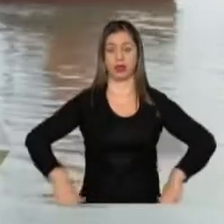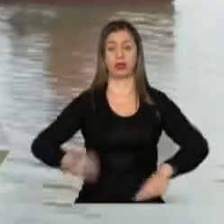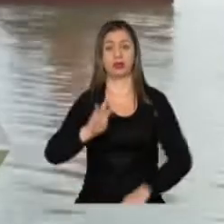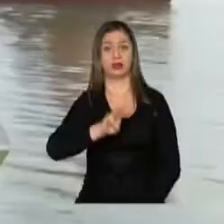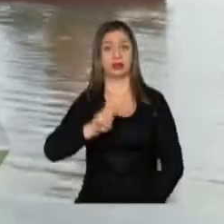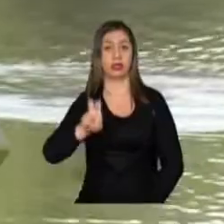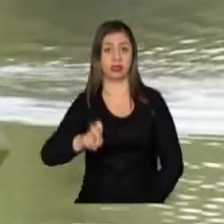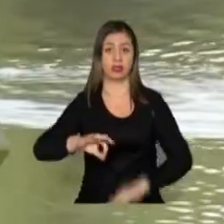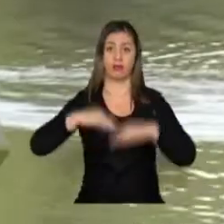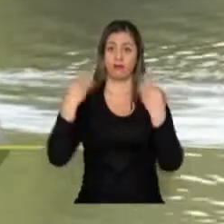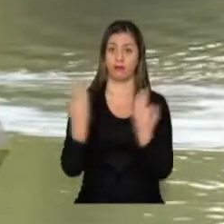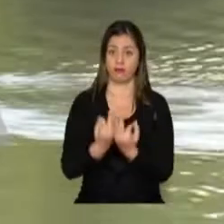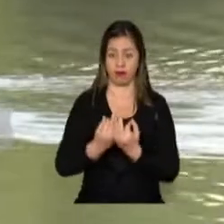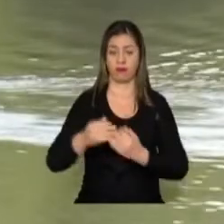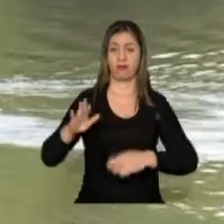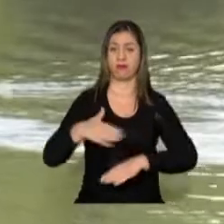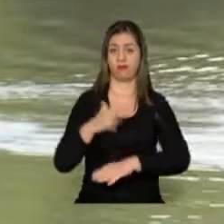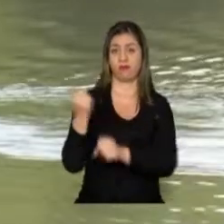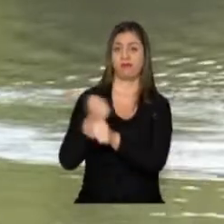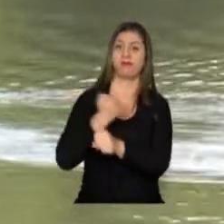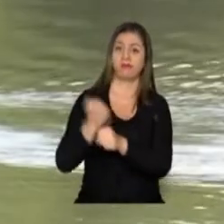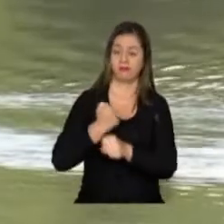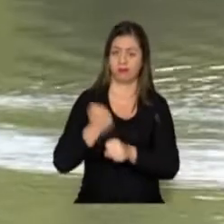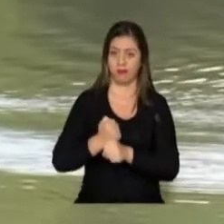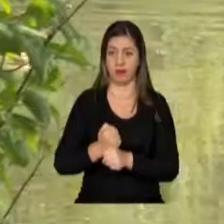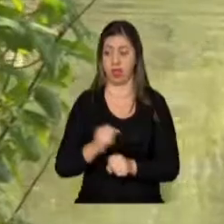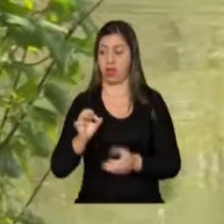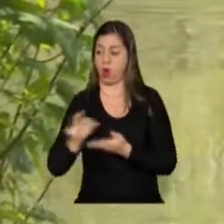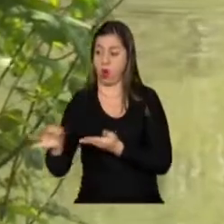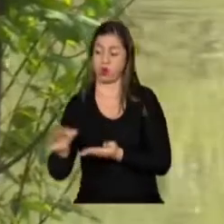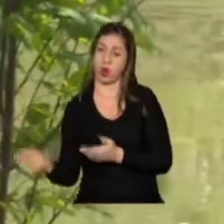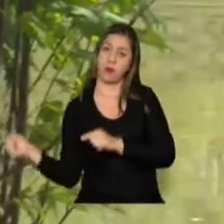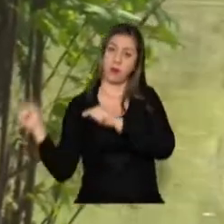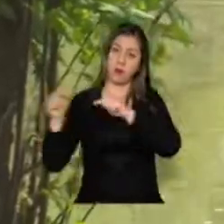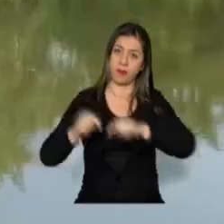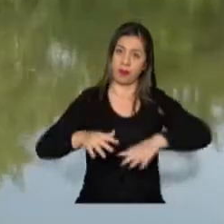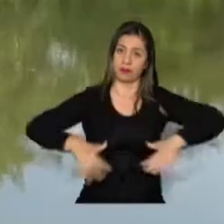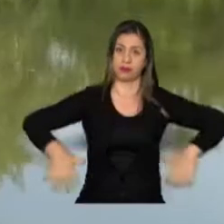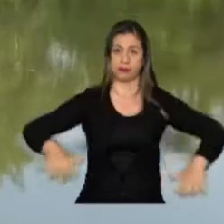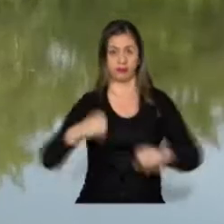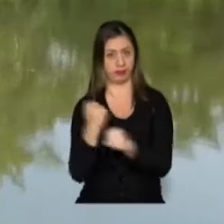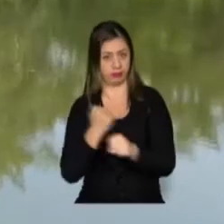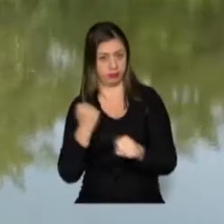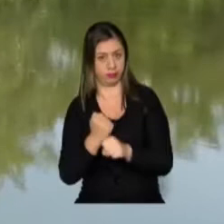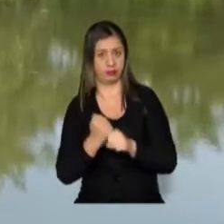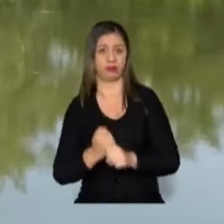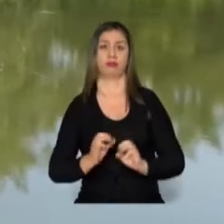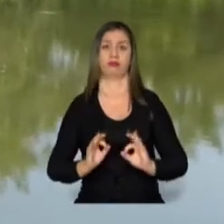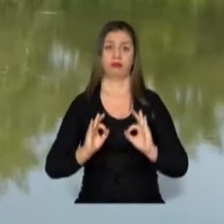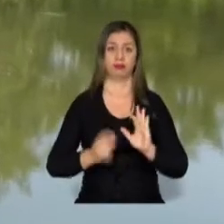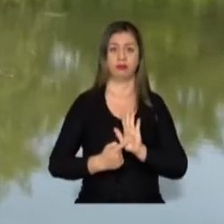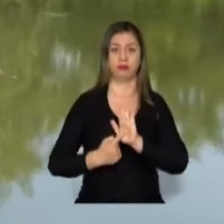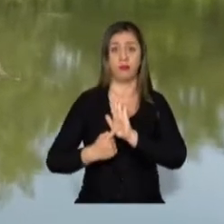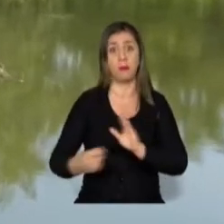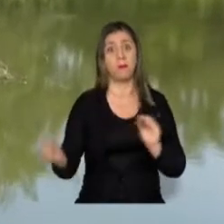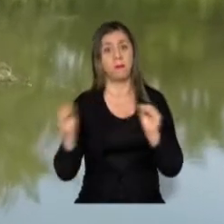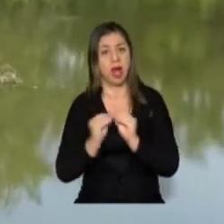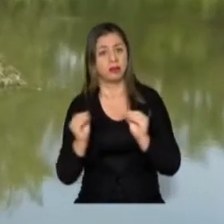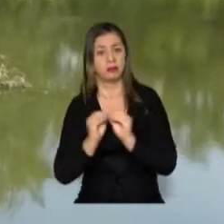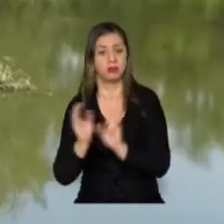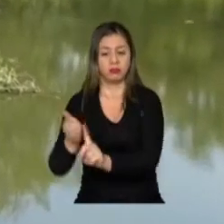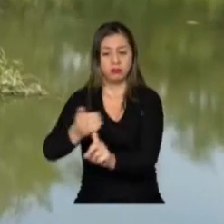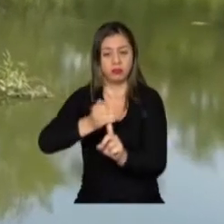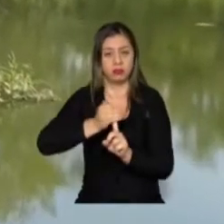de pescadores y llegan muchos más de otros municipios. Pero se hace más que sembrar peces. Se avanza en la declaratoria de más áreas protegidas